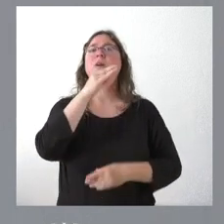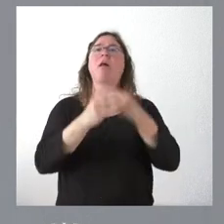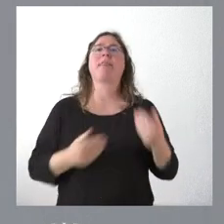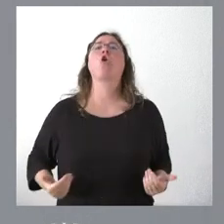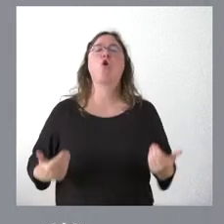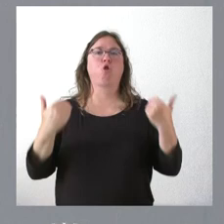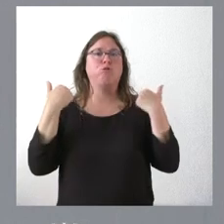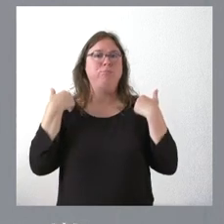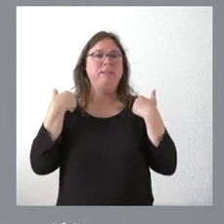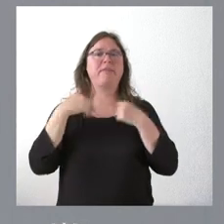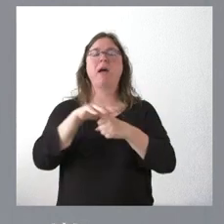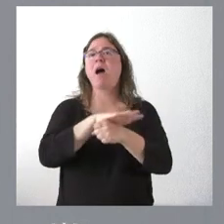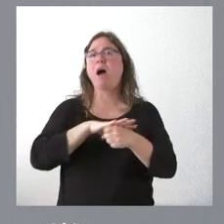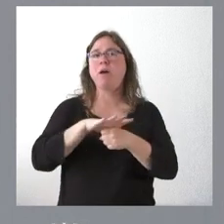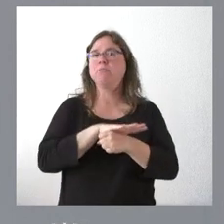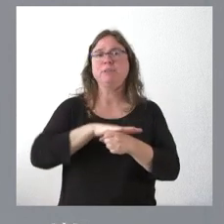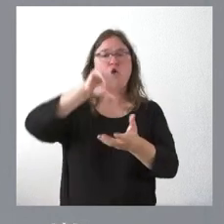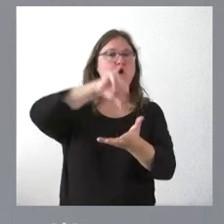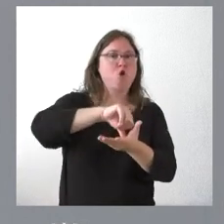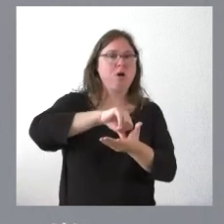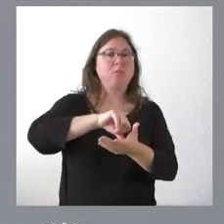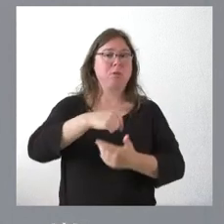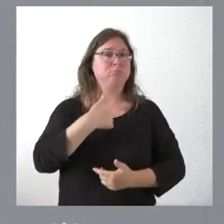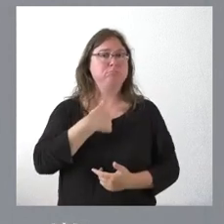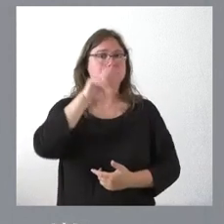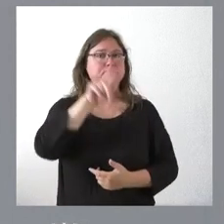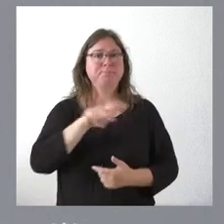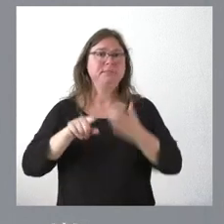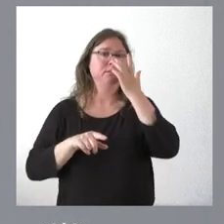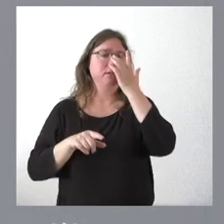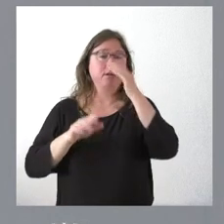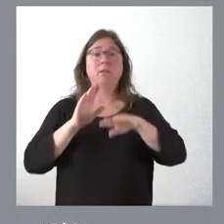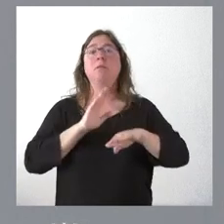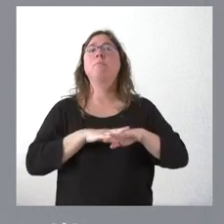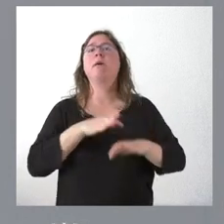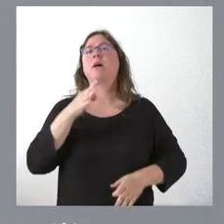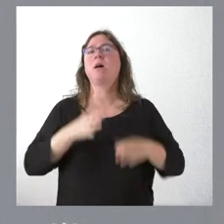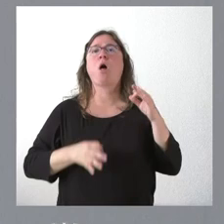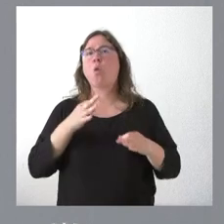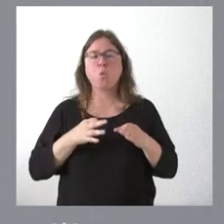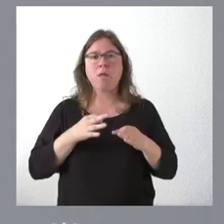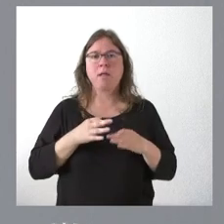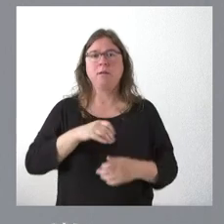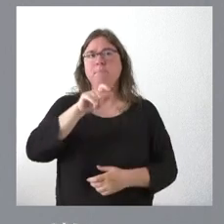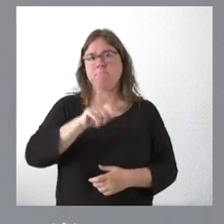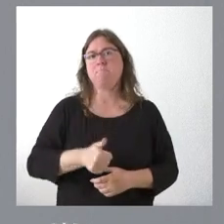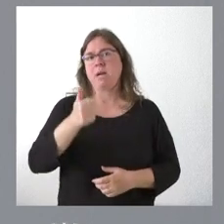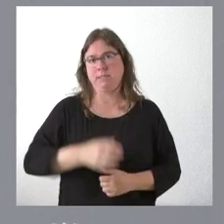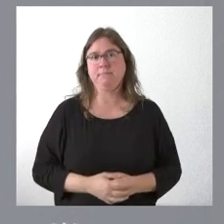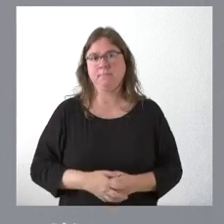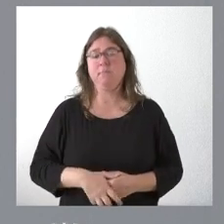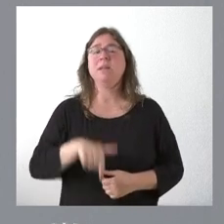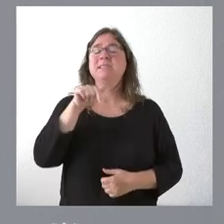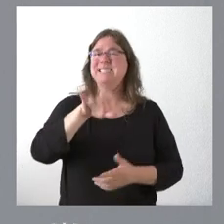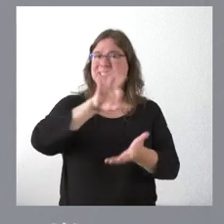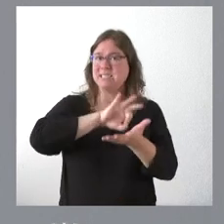competencias en el ámbito local, pero no soy yo para juzgar, porque son muchos de los ciudadanos quienes pueden juzgar más adecuadamente si estos